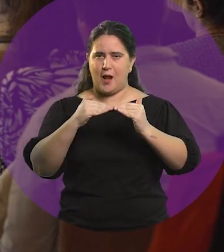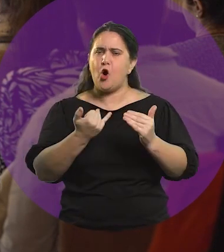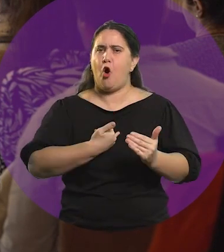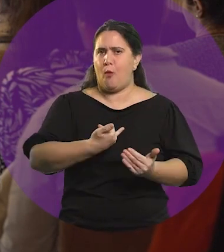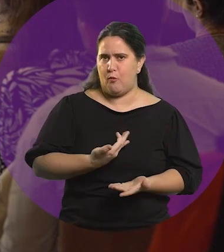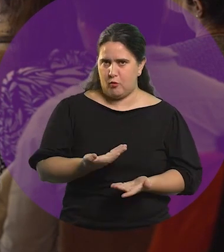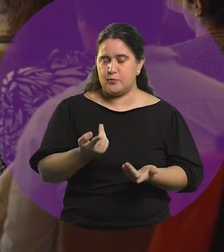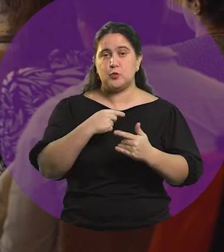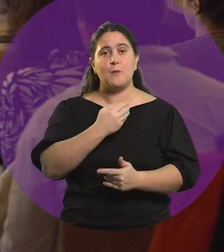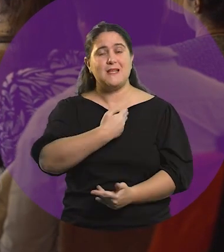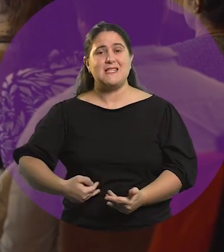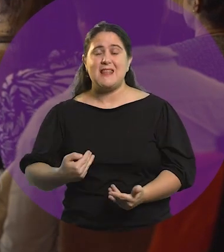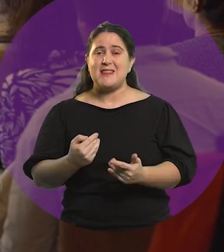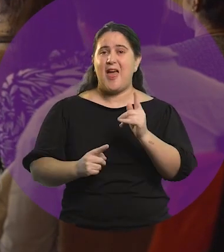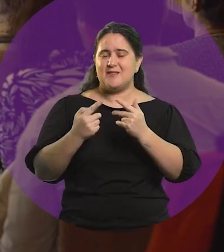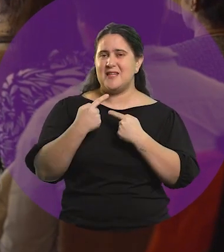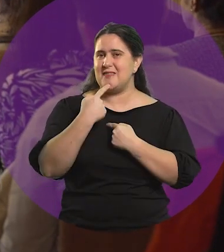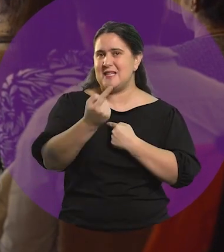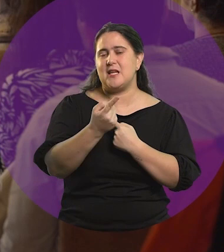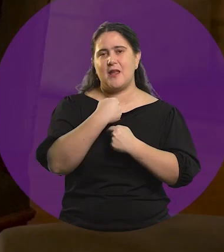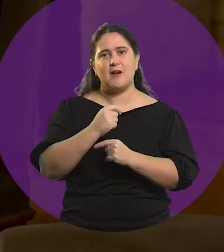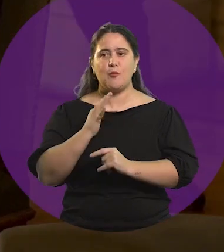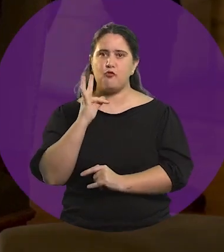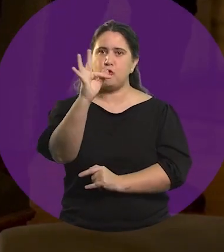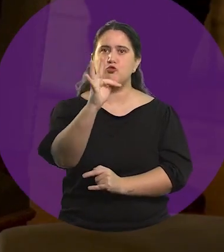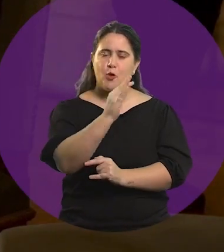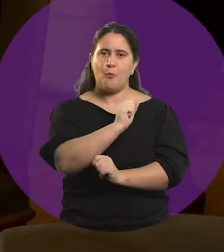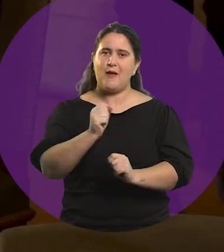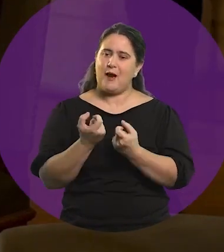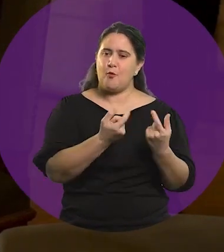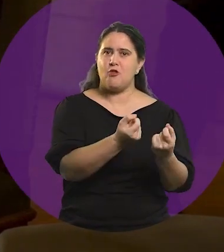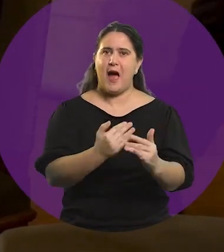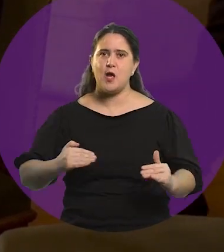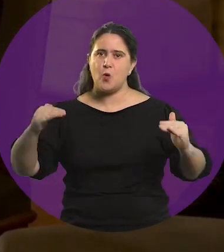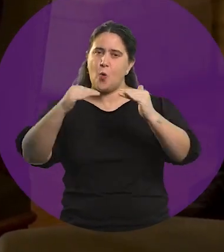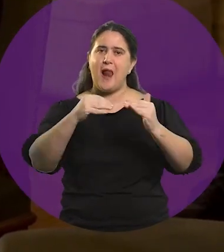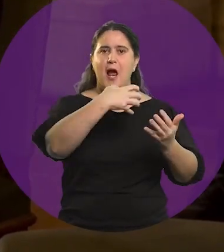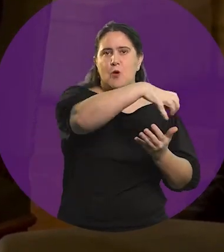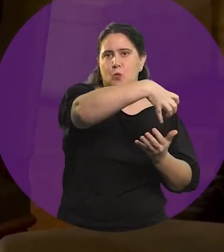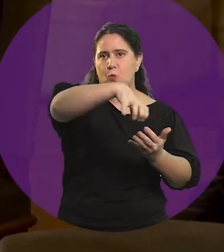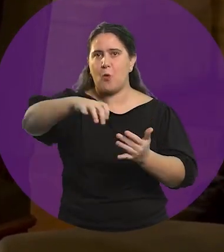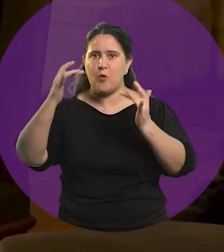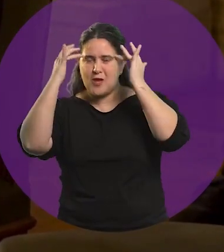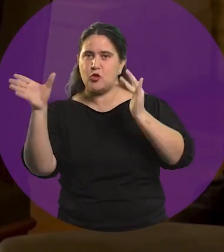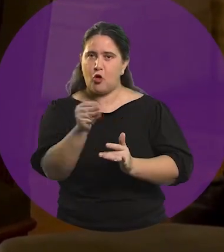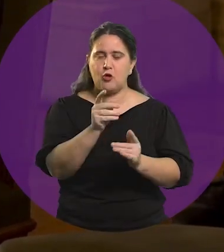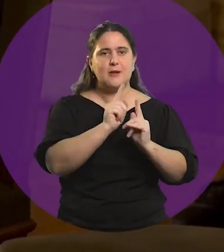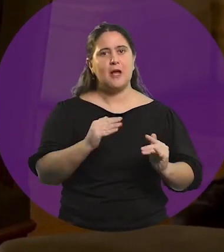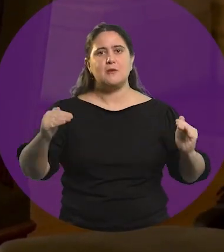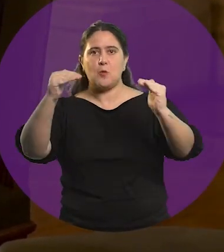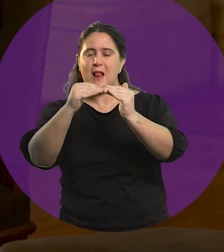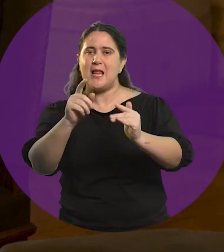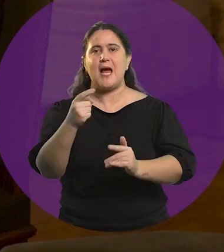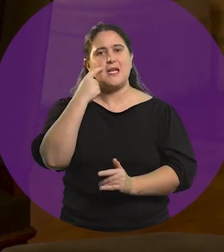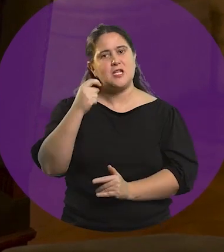equitativa. Nuestro presidente muchas veces habla de llevar el futuro en forma equitativa a todas las comunidades educativas y eso implica, bueno, a todos los